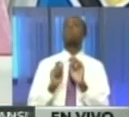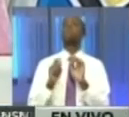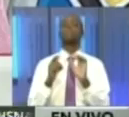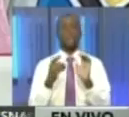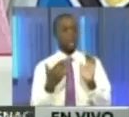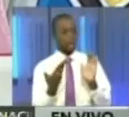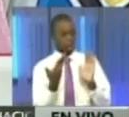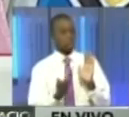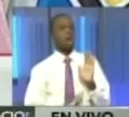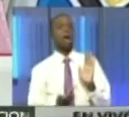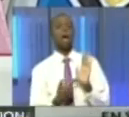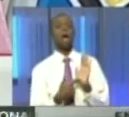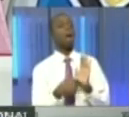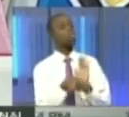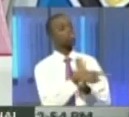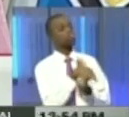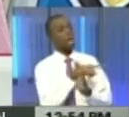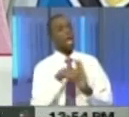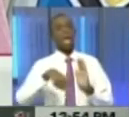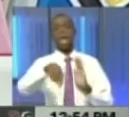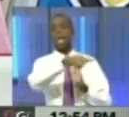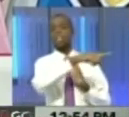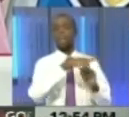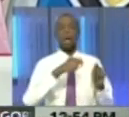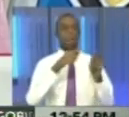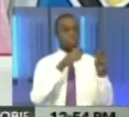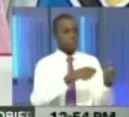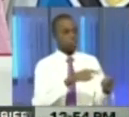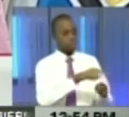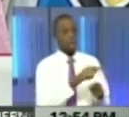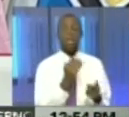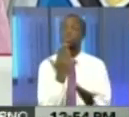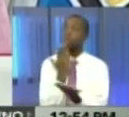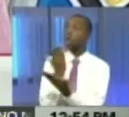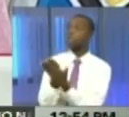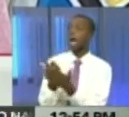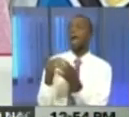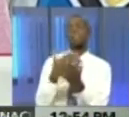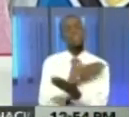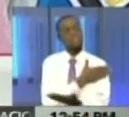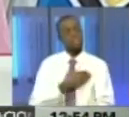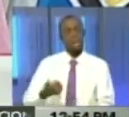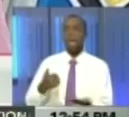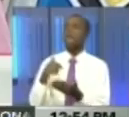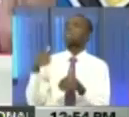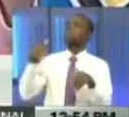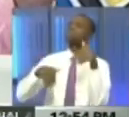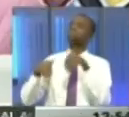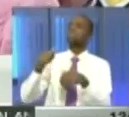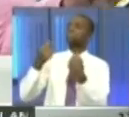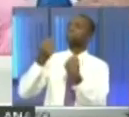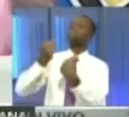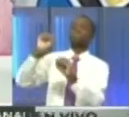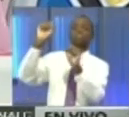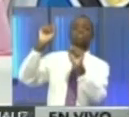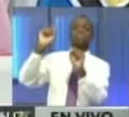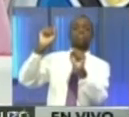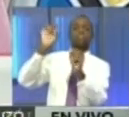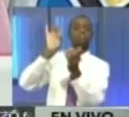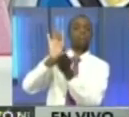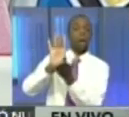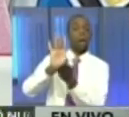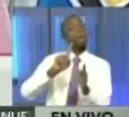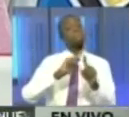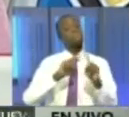solicitar el referendo revocatorio, pero también tenemos los derechos de aquellos que han votado por